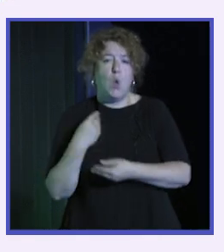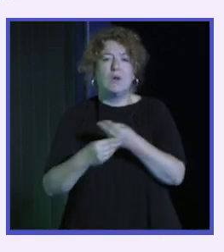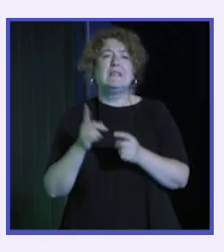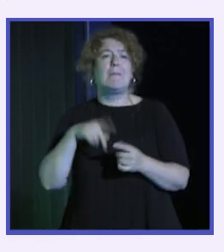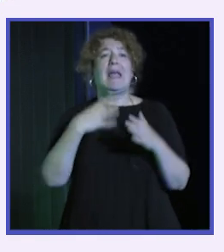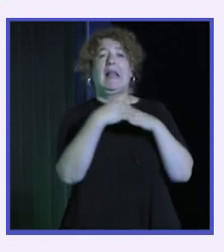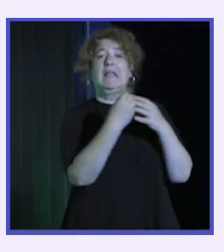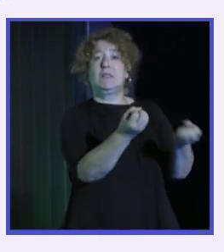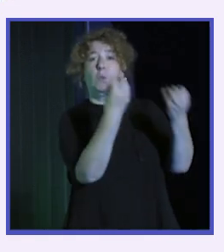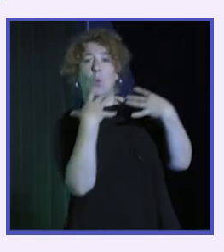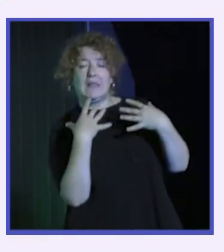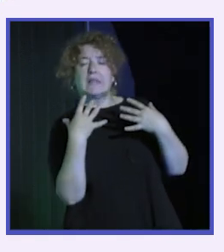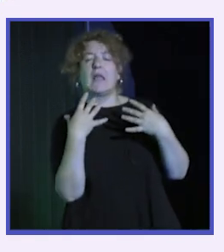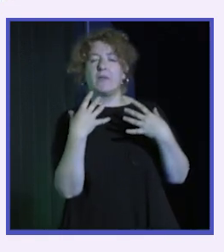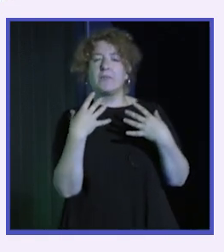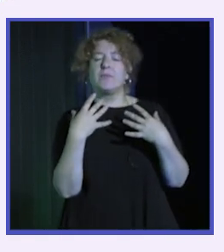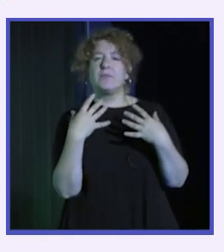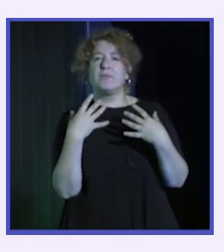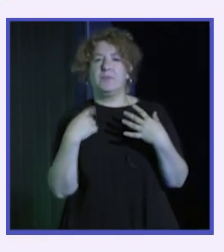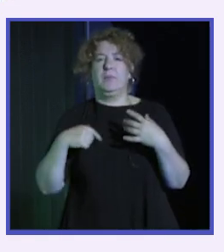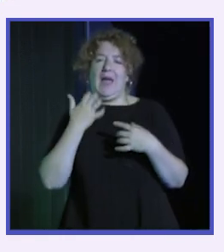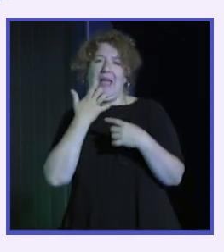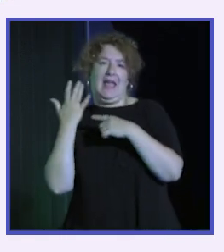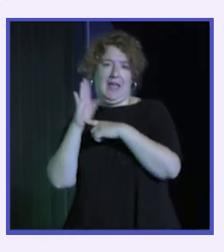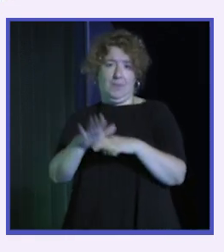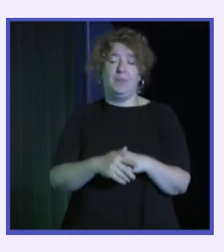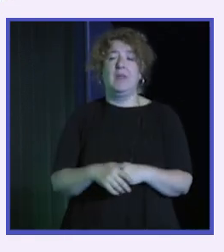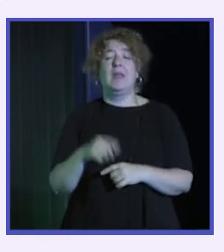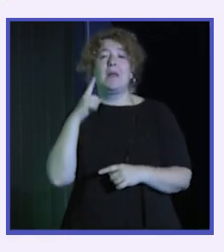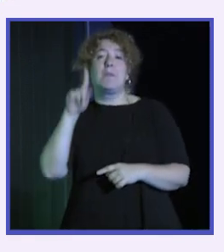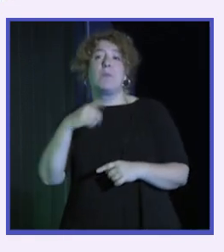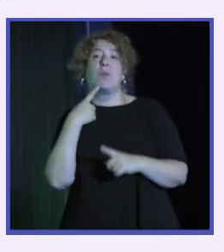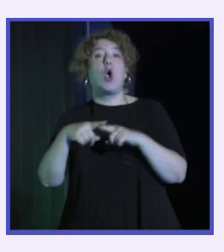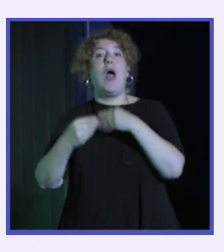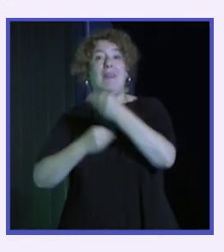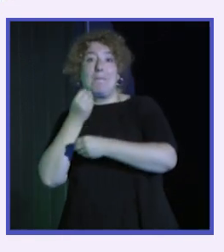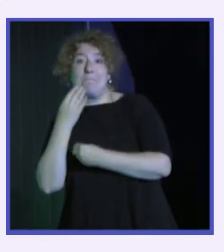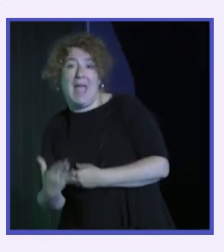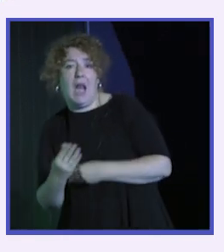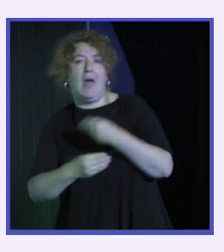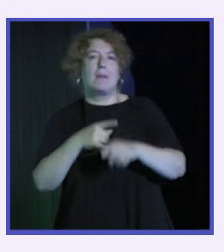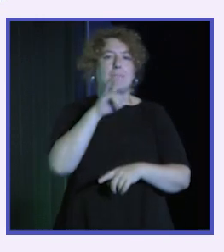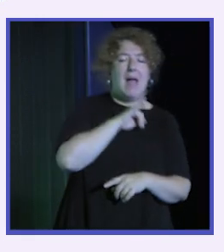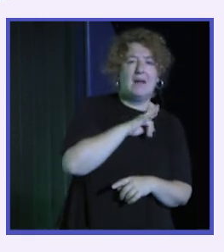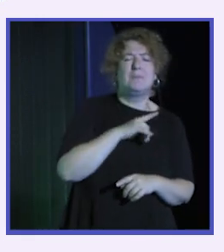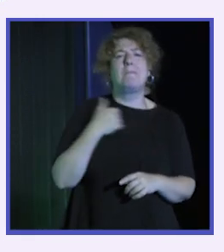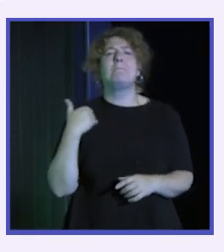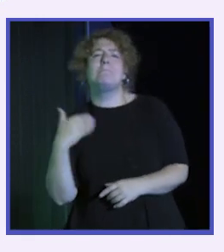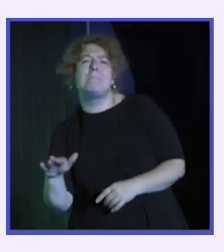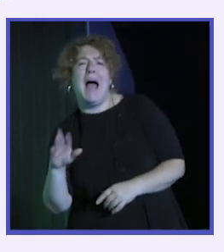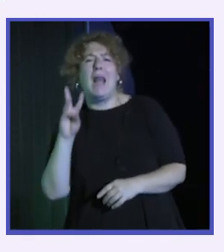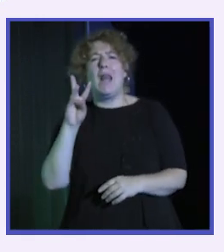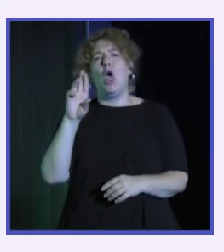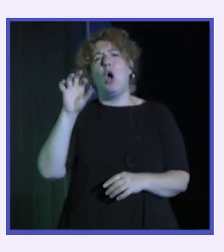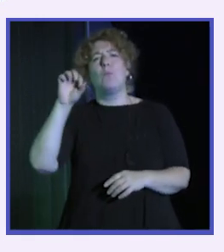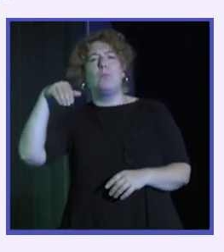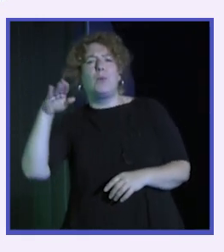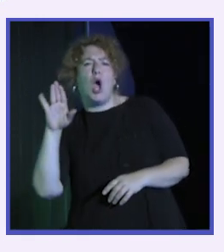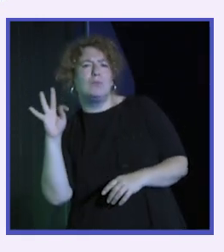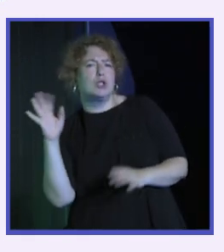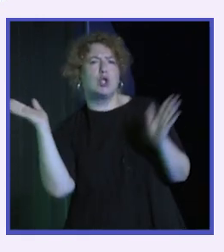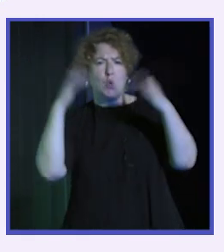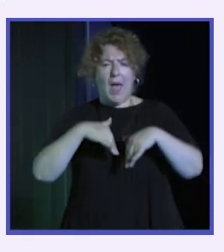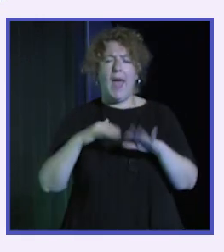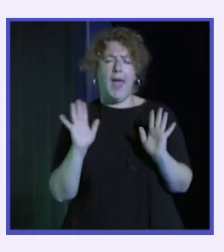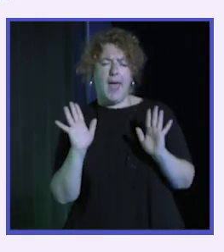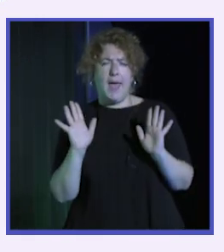algunos clientes, y ejemplos de un buen y un mal prompt, ¿vale? No creo que se pueda decir un mal prompt, no tiene por qué haber malos prompts, pero sí que